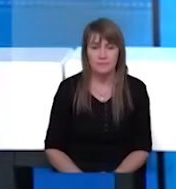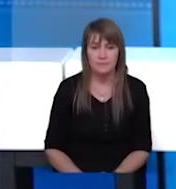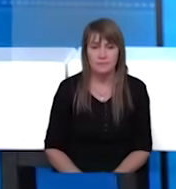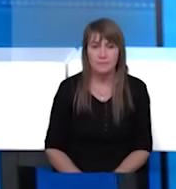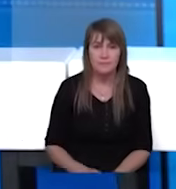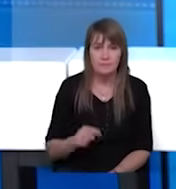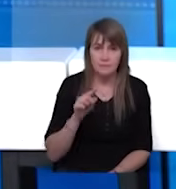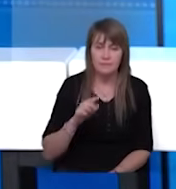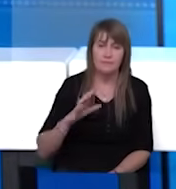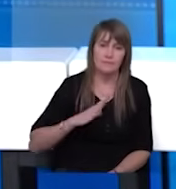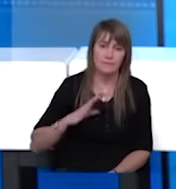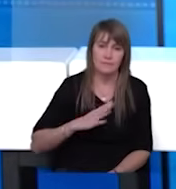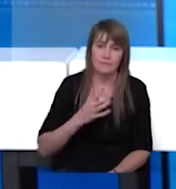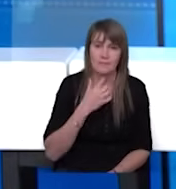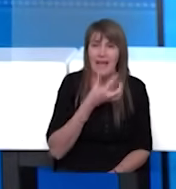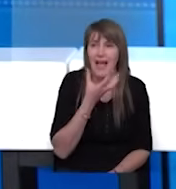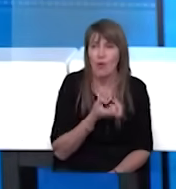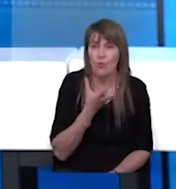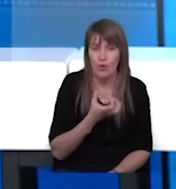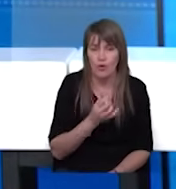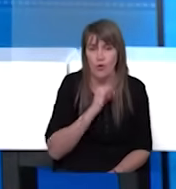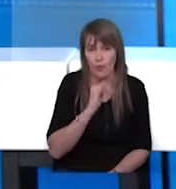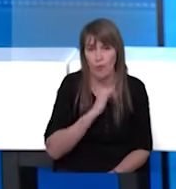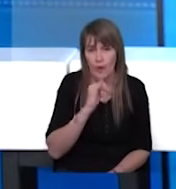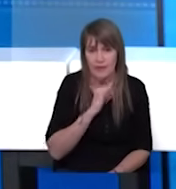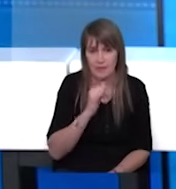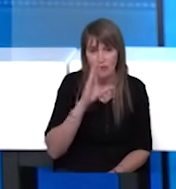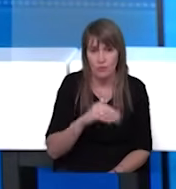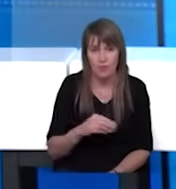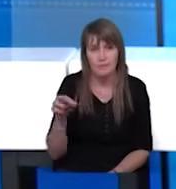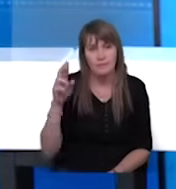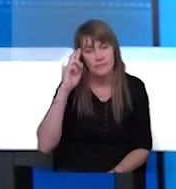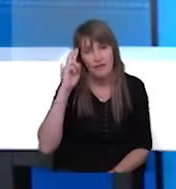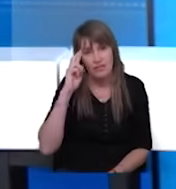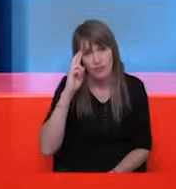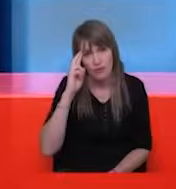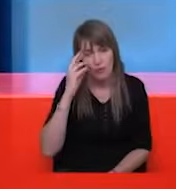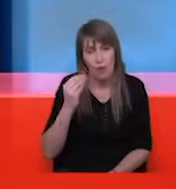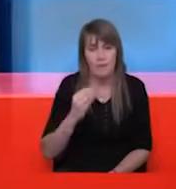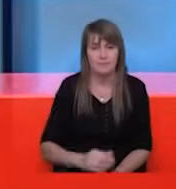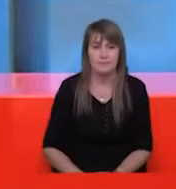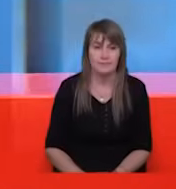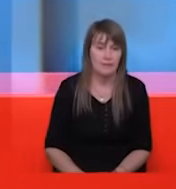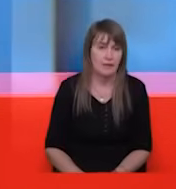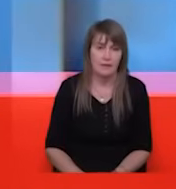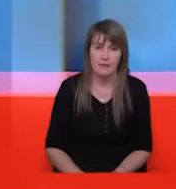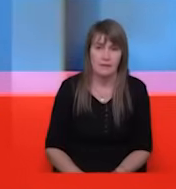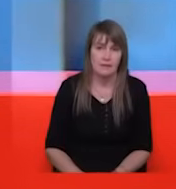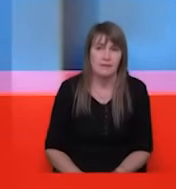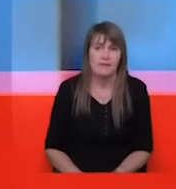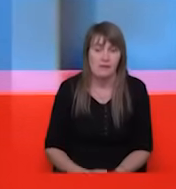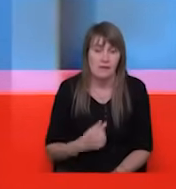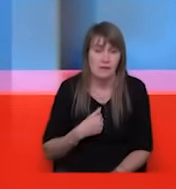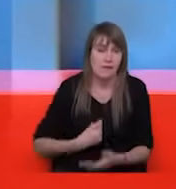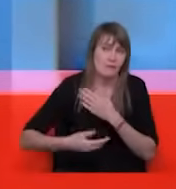Teníamos entonces ese audio. ¿Qué reflexión te genera esto, Marcelo? Bueno, otra vez me llevo